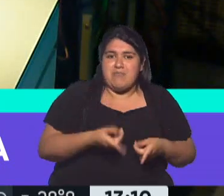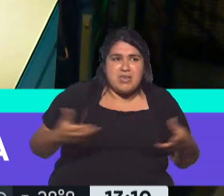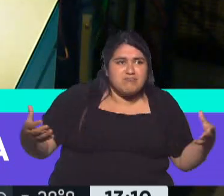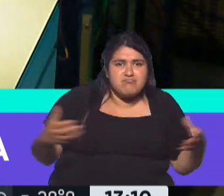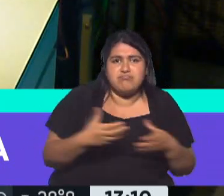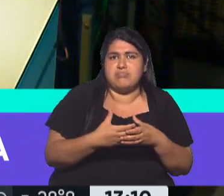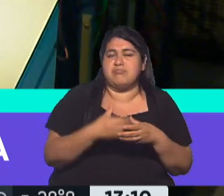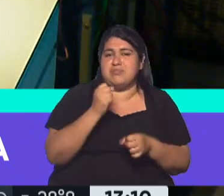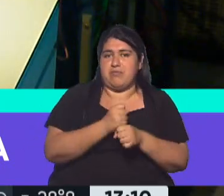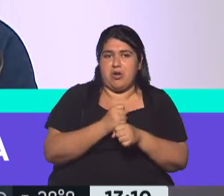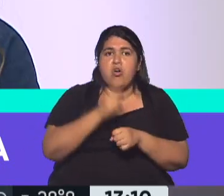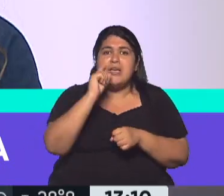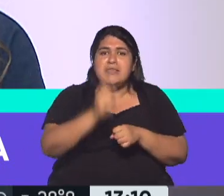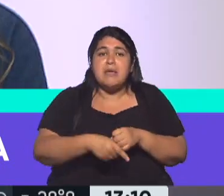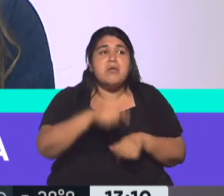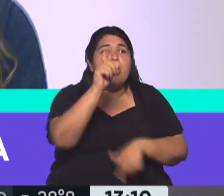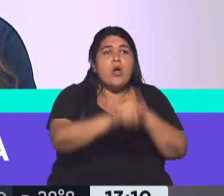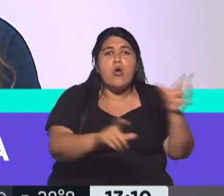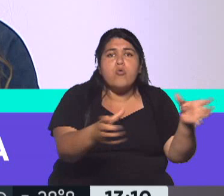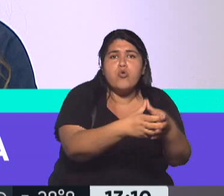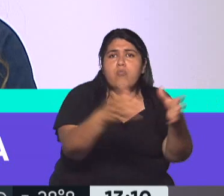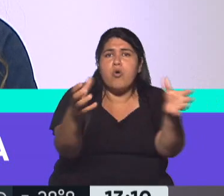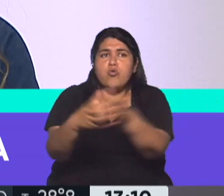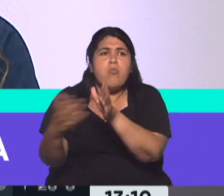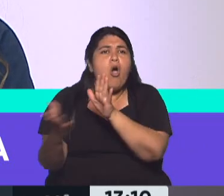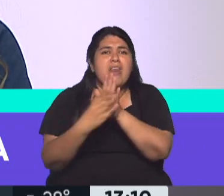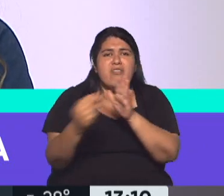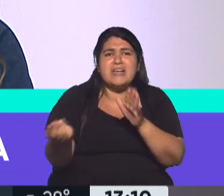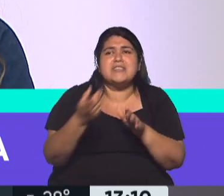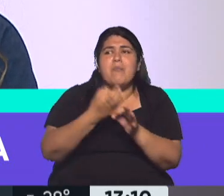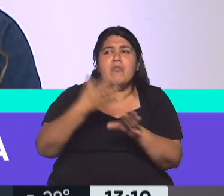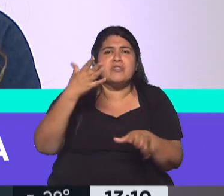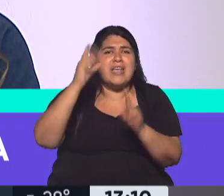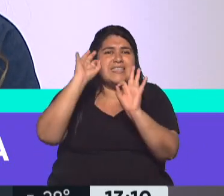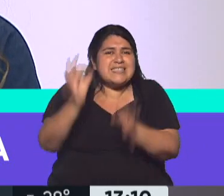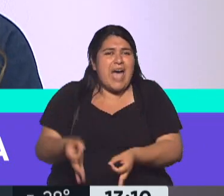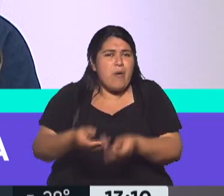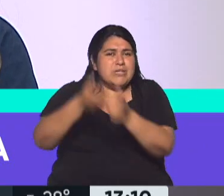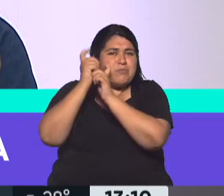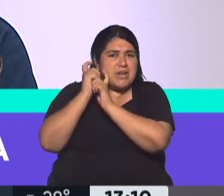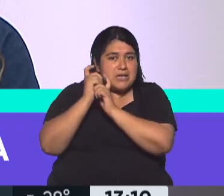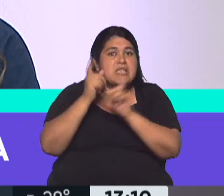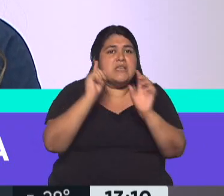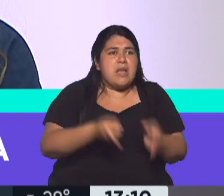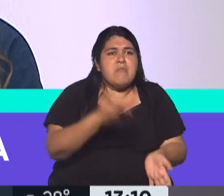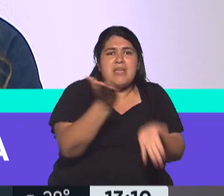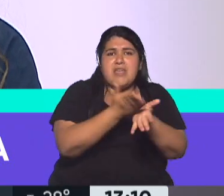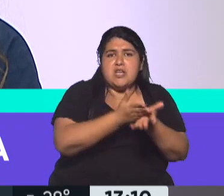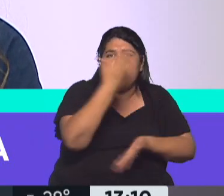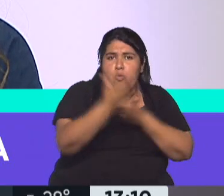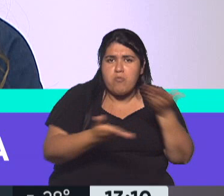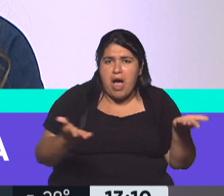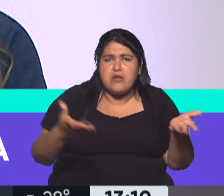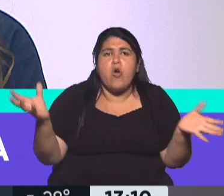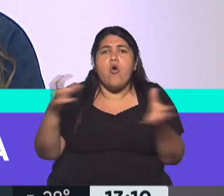la posibilidad de escuchar especialistas, a referentes del campo de la comunicación, pero también de los derechos humanos,